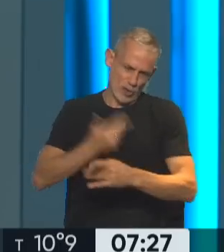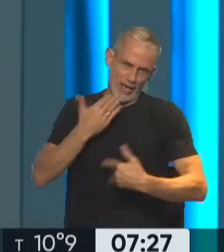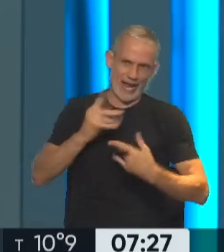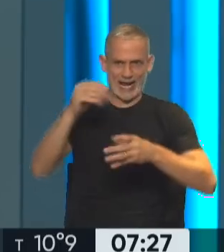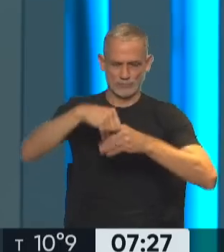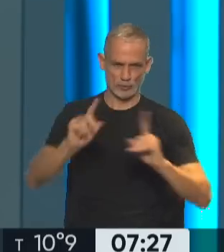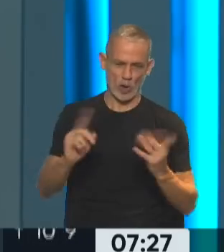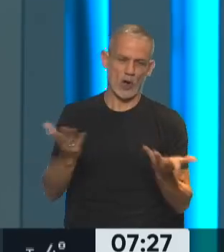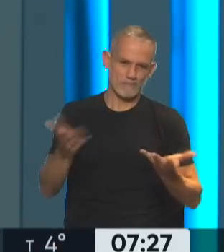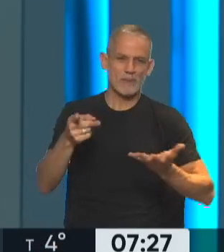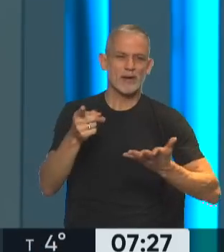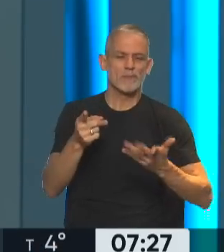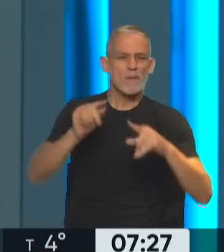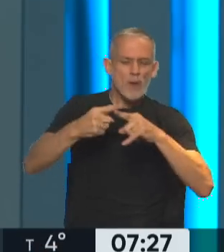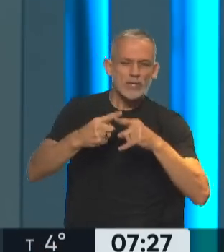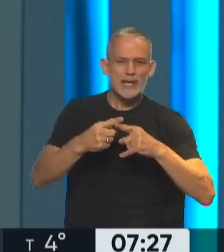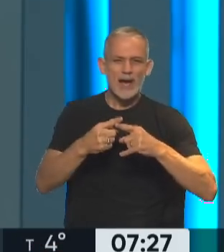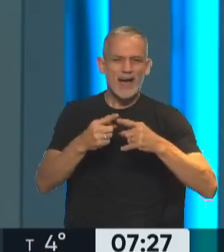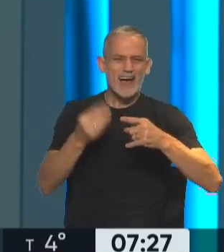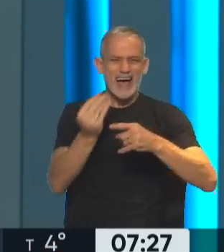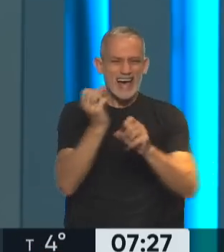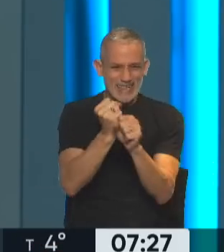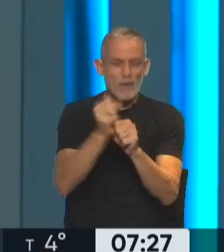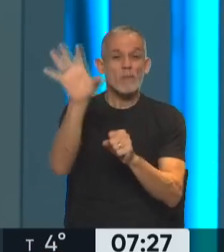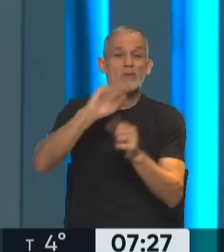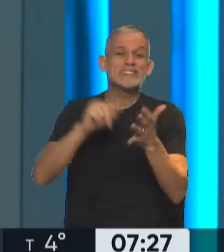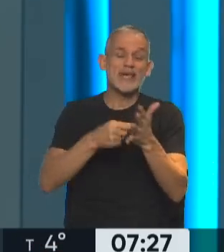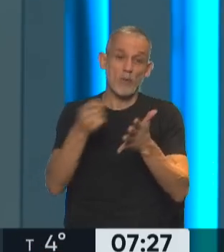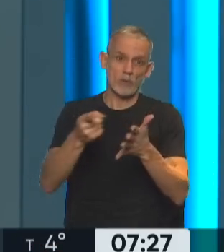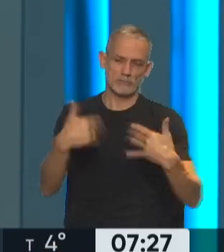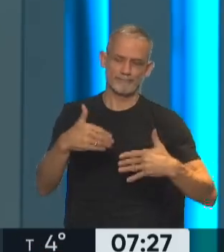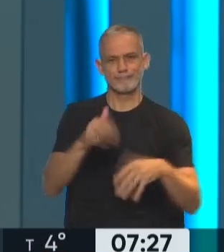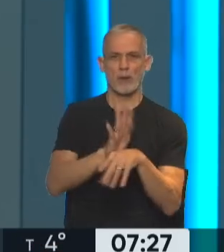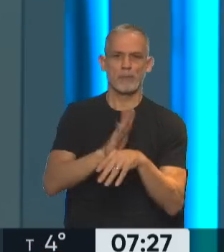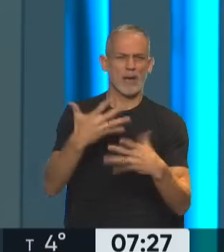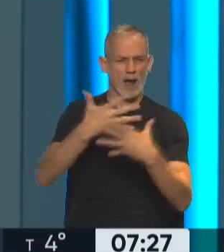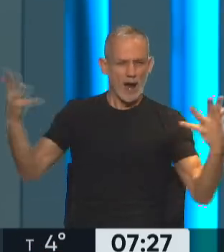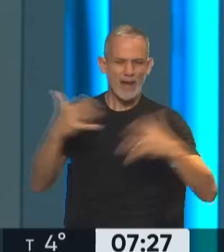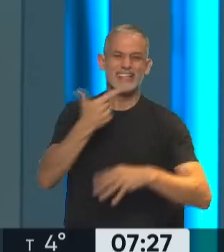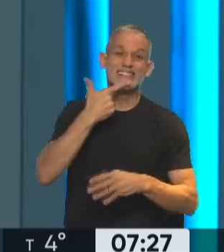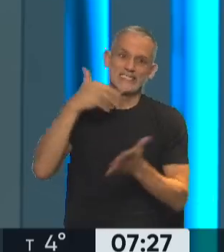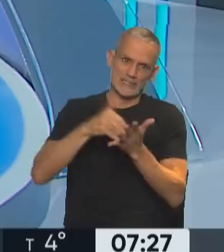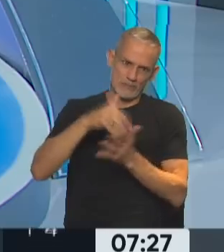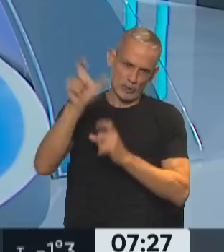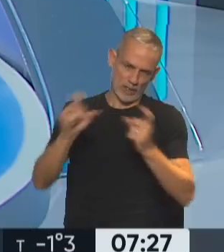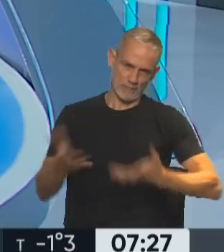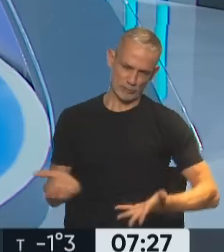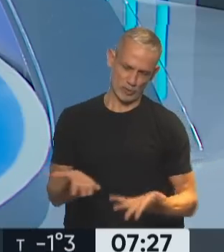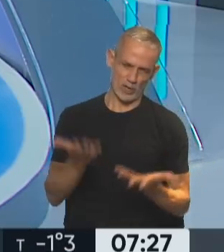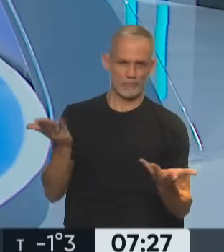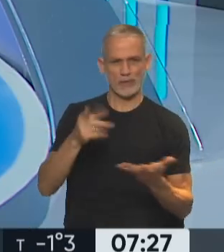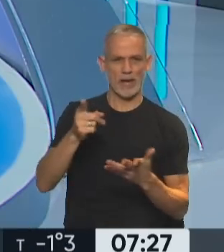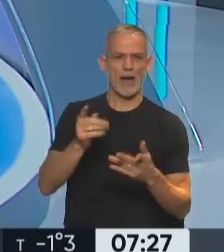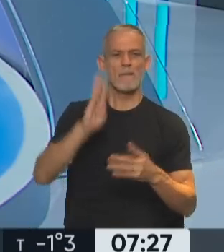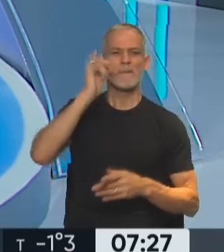sí, ingresa a la gestión, si se quiere. La provincia de Buenos Aires es un país, digo, es 17 millones de habitantes. Digo, a nadie puede decir que